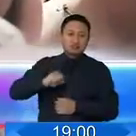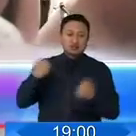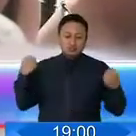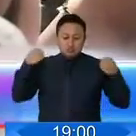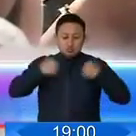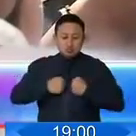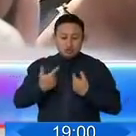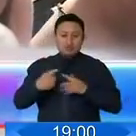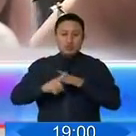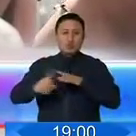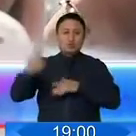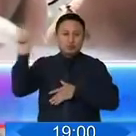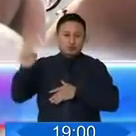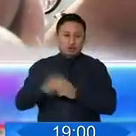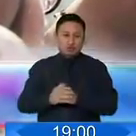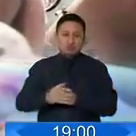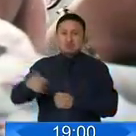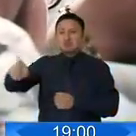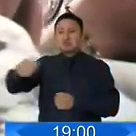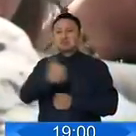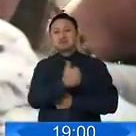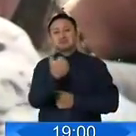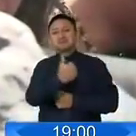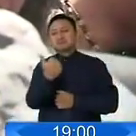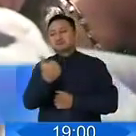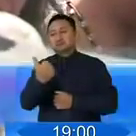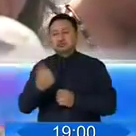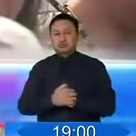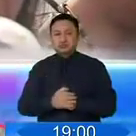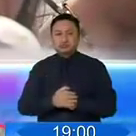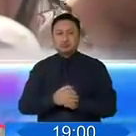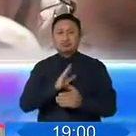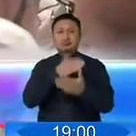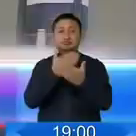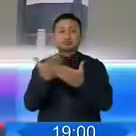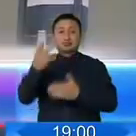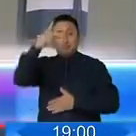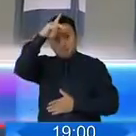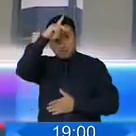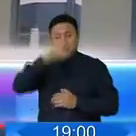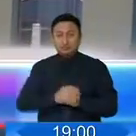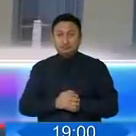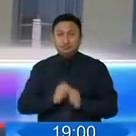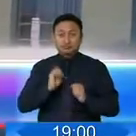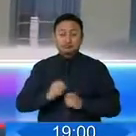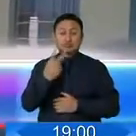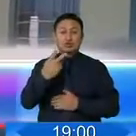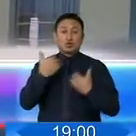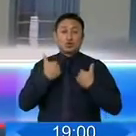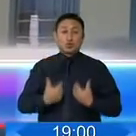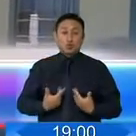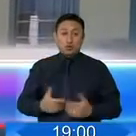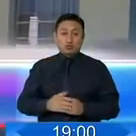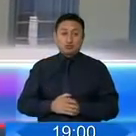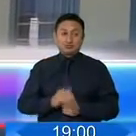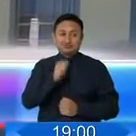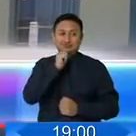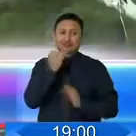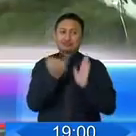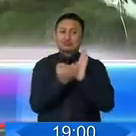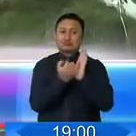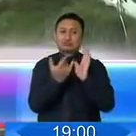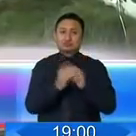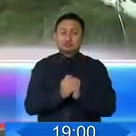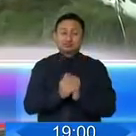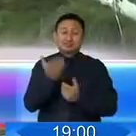huyendo de la crisis en Venezuela. Su destino final era Perú. Hay 2 cuerpos que faltan por ser identificados. Creen que son